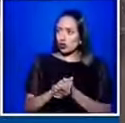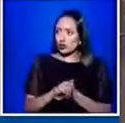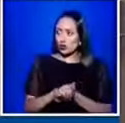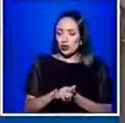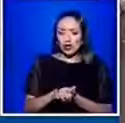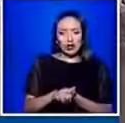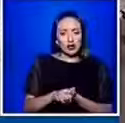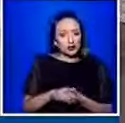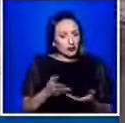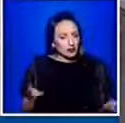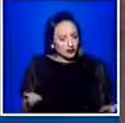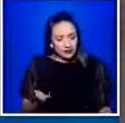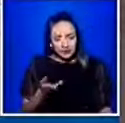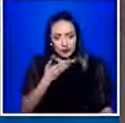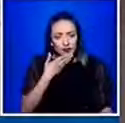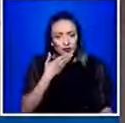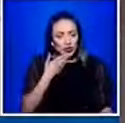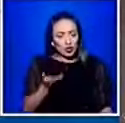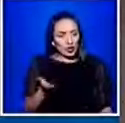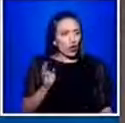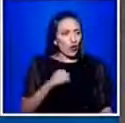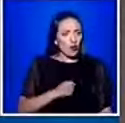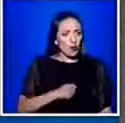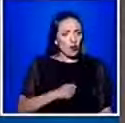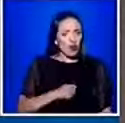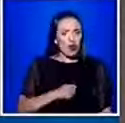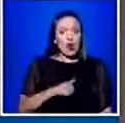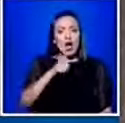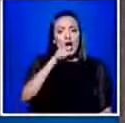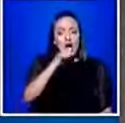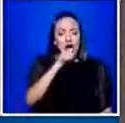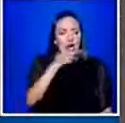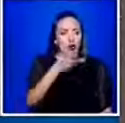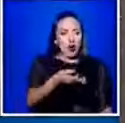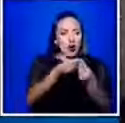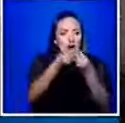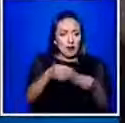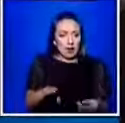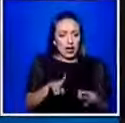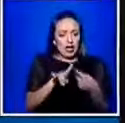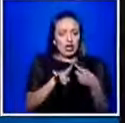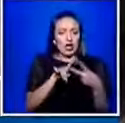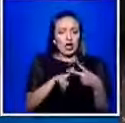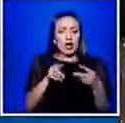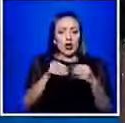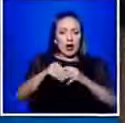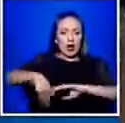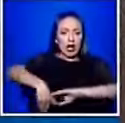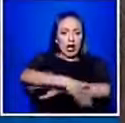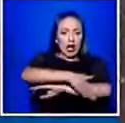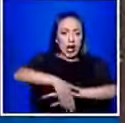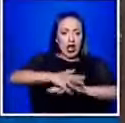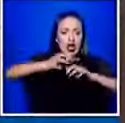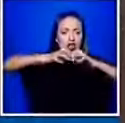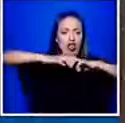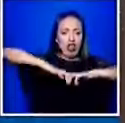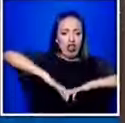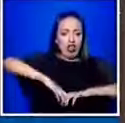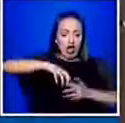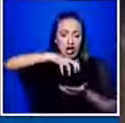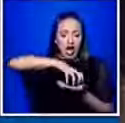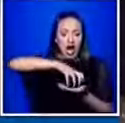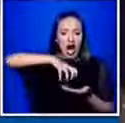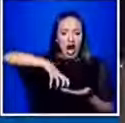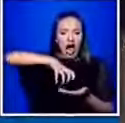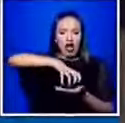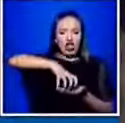demasiada indolencia, porque sí, ver cómo se desperdicia el agua, y súmele a eso la destrucción de la calle, porque se están levantando los adoquines